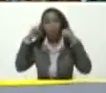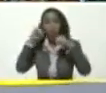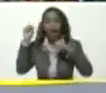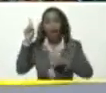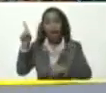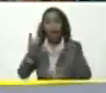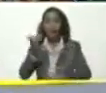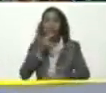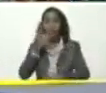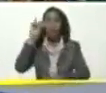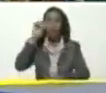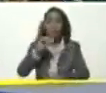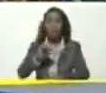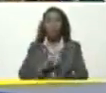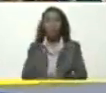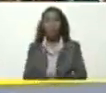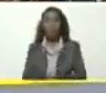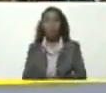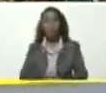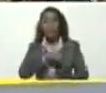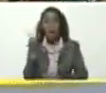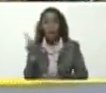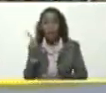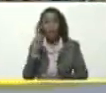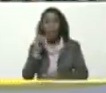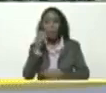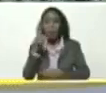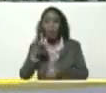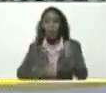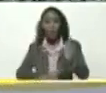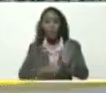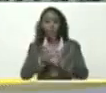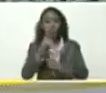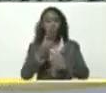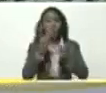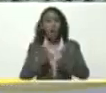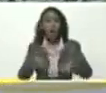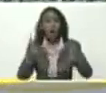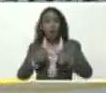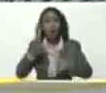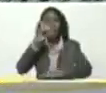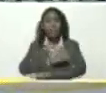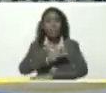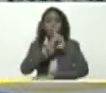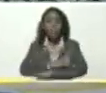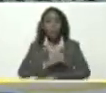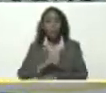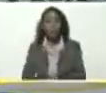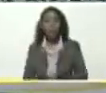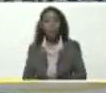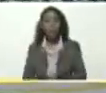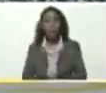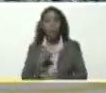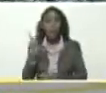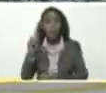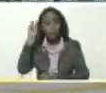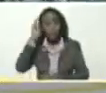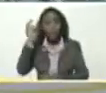Agustín. Y allí, bueno, él se desarrolló, desarrolló valores, disciplina. El maestro